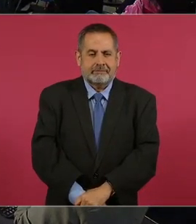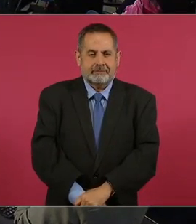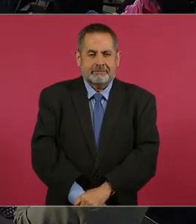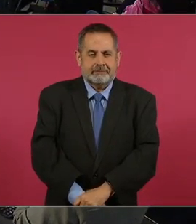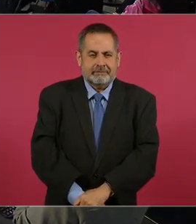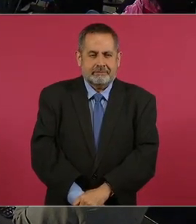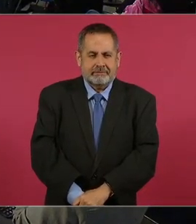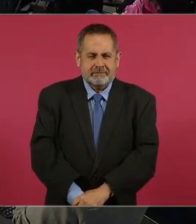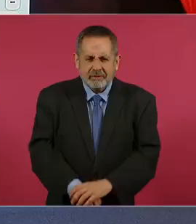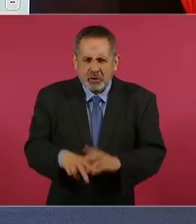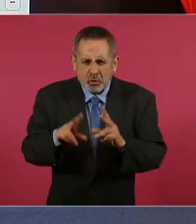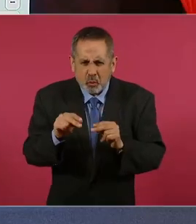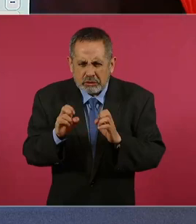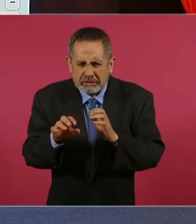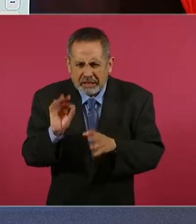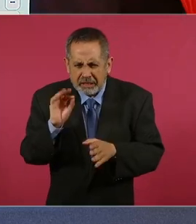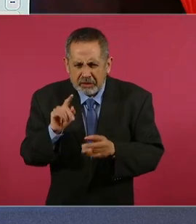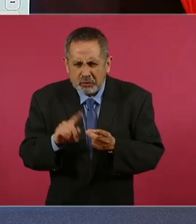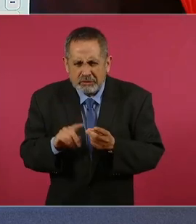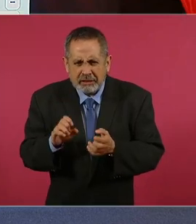Pero no está aquí.